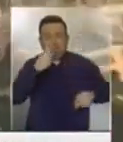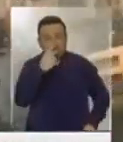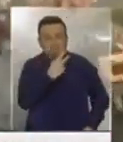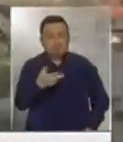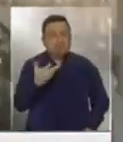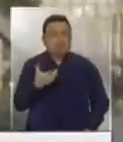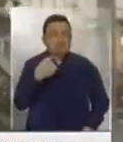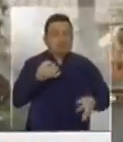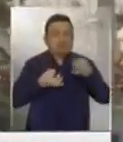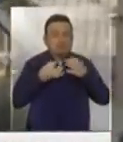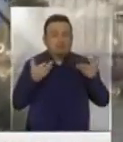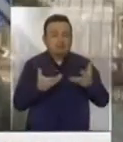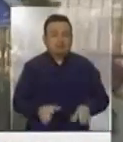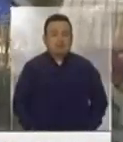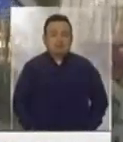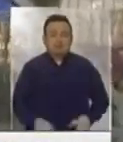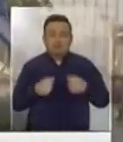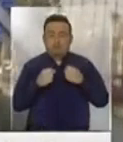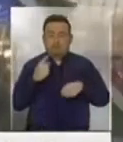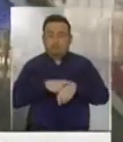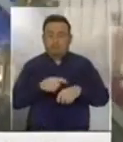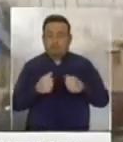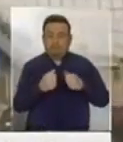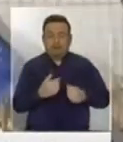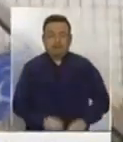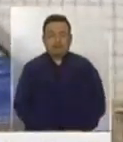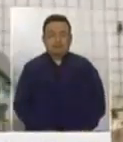que escuchemos parte de ese estremecedor momento.